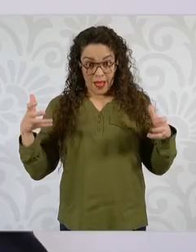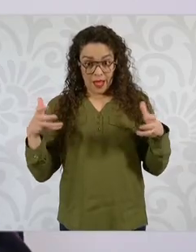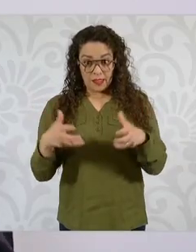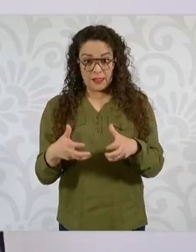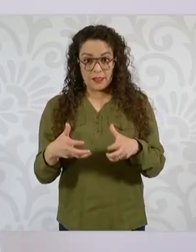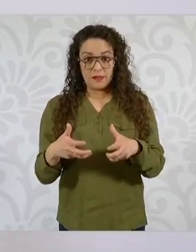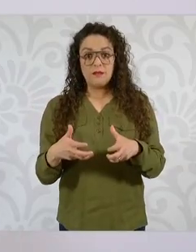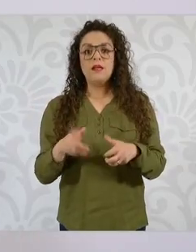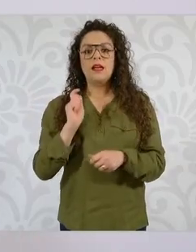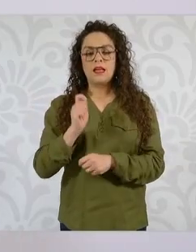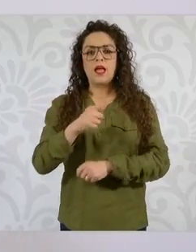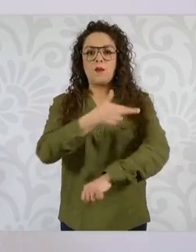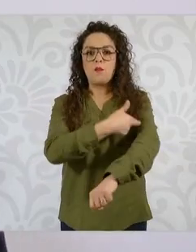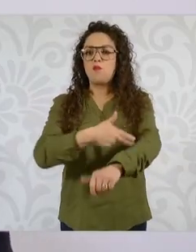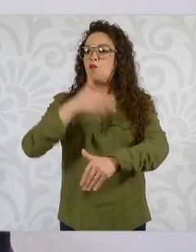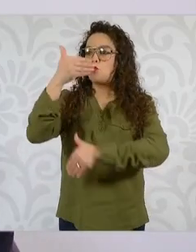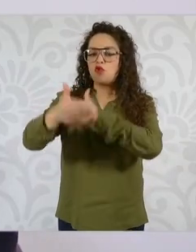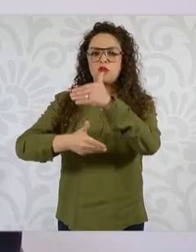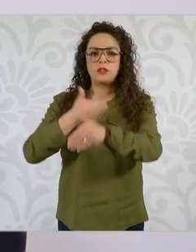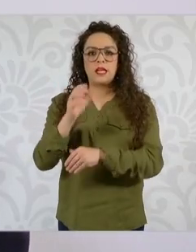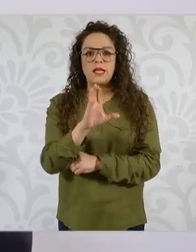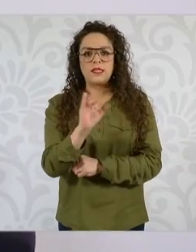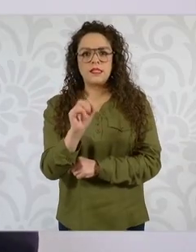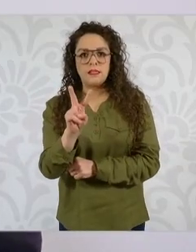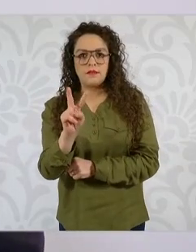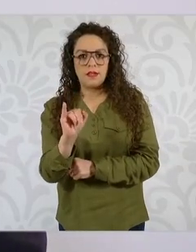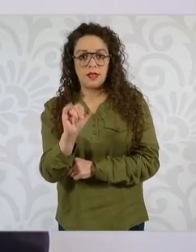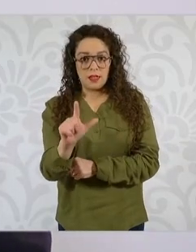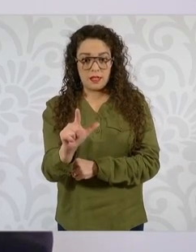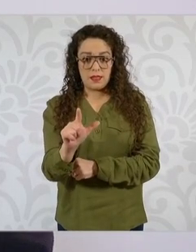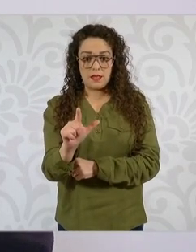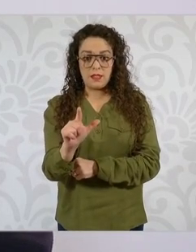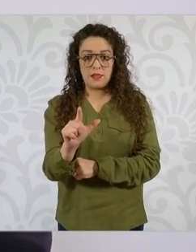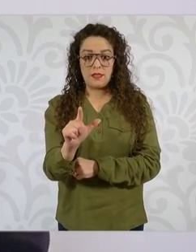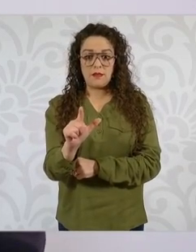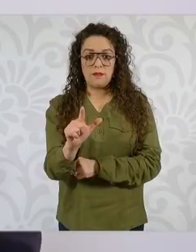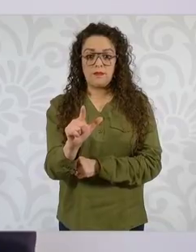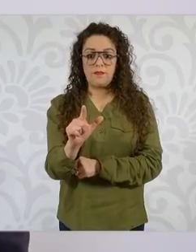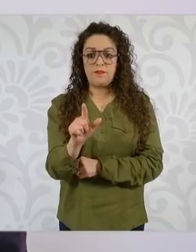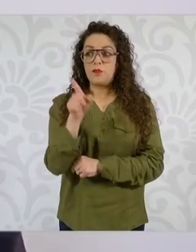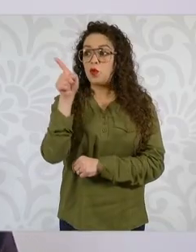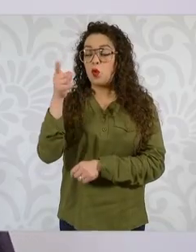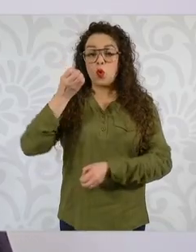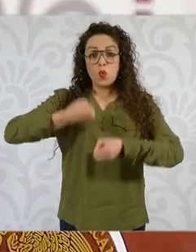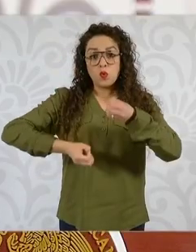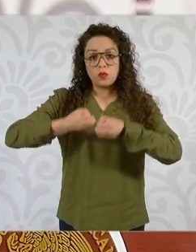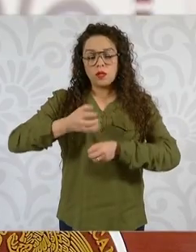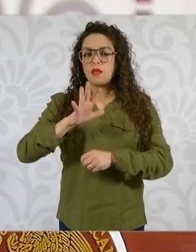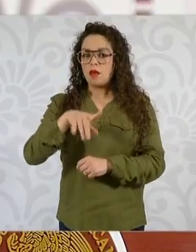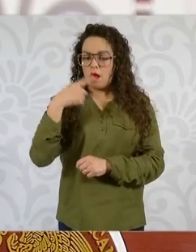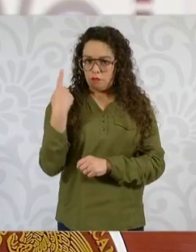dentro del proceso civil, le ha el juzgado ordenado